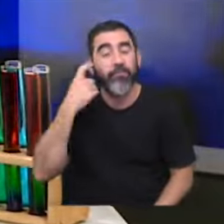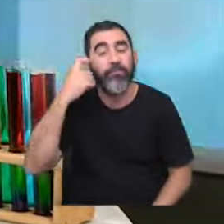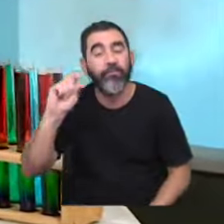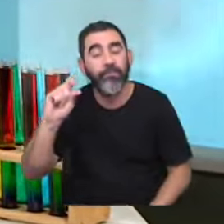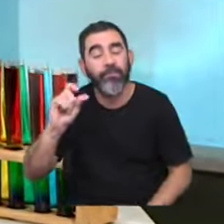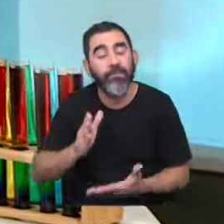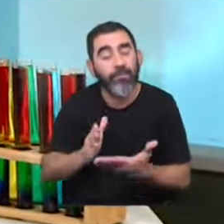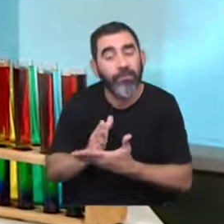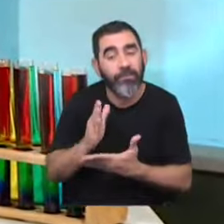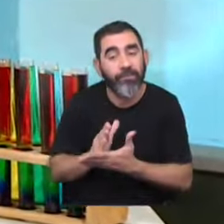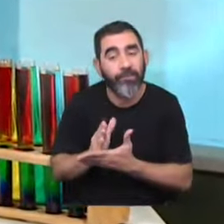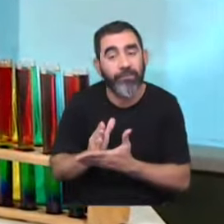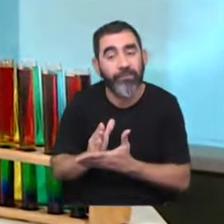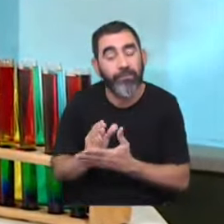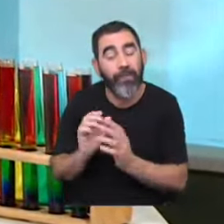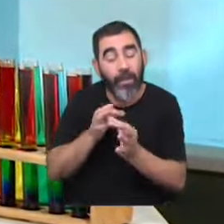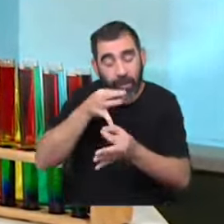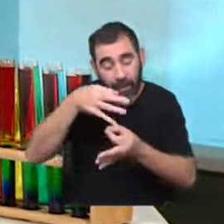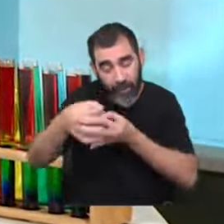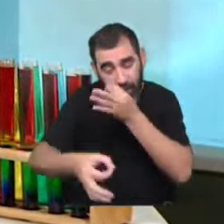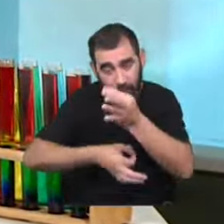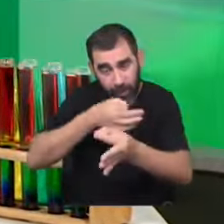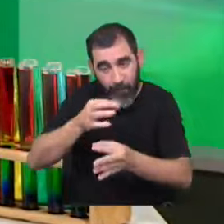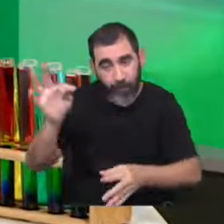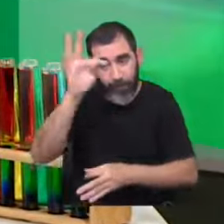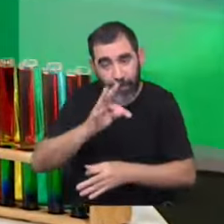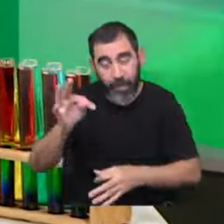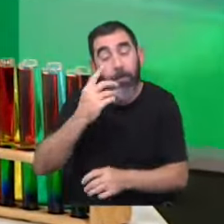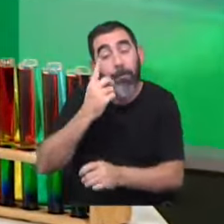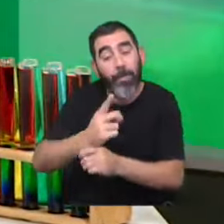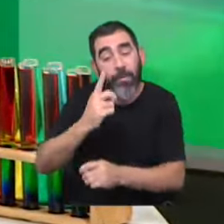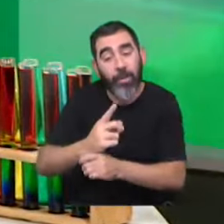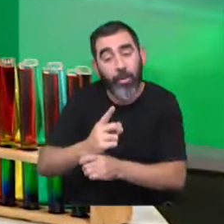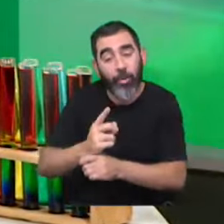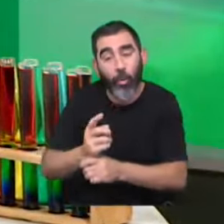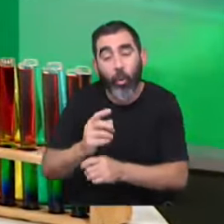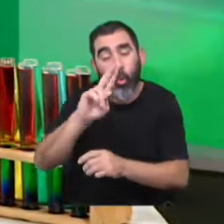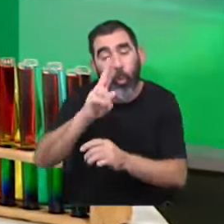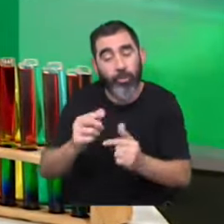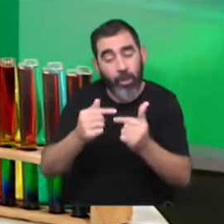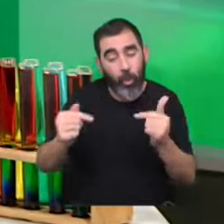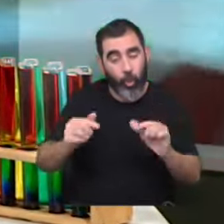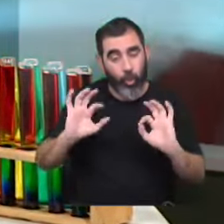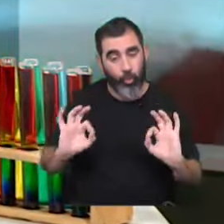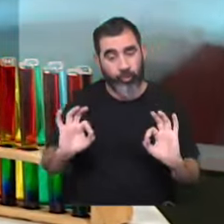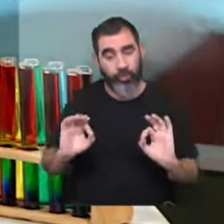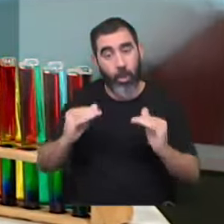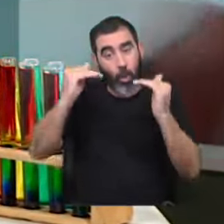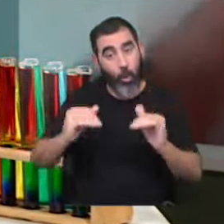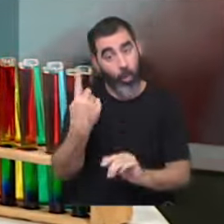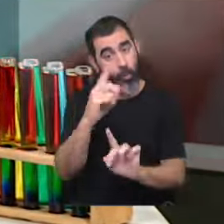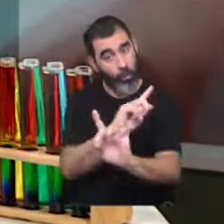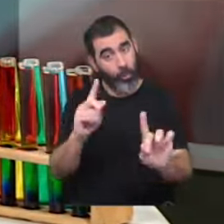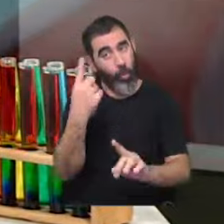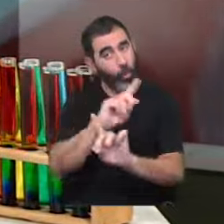es, bueno, siempre decimos una cosa en los talleres, que es, primero que nada, usamos todos los sentidos en el Pequelab. Menos uno. Menos